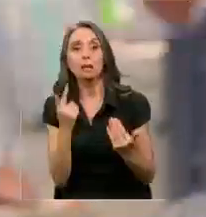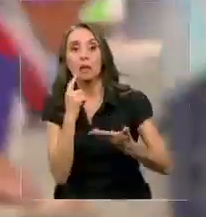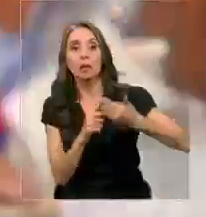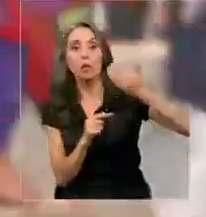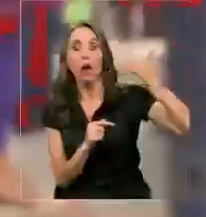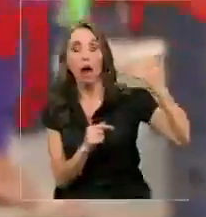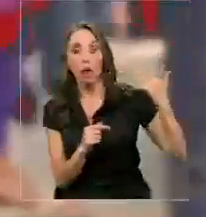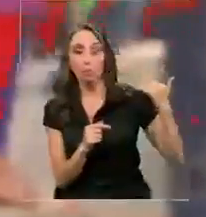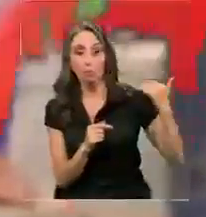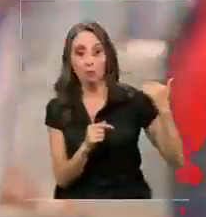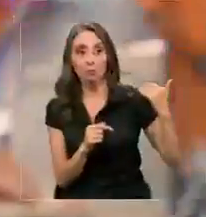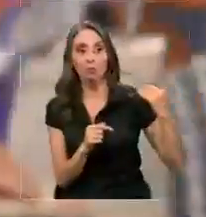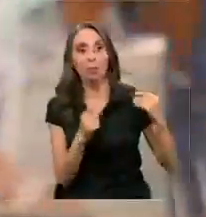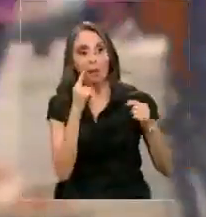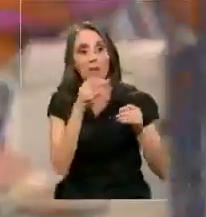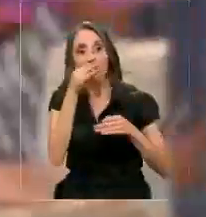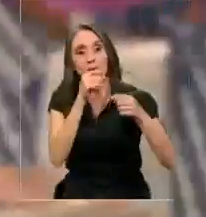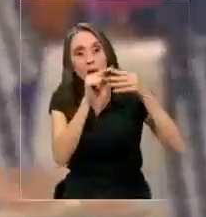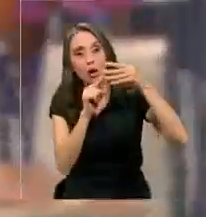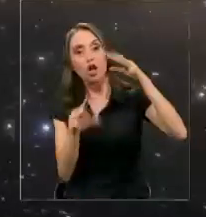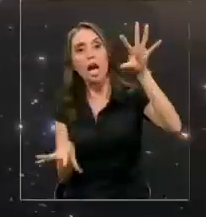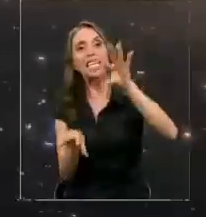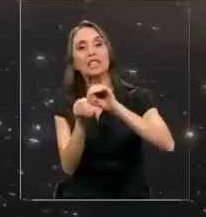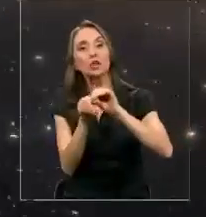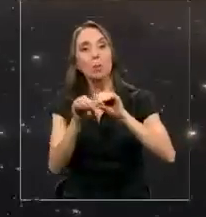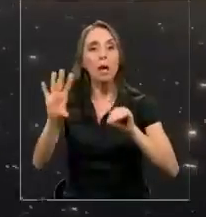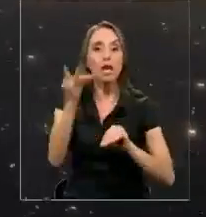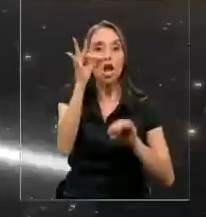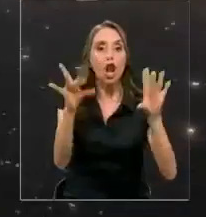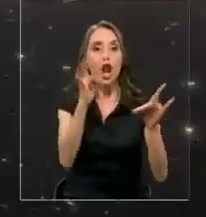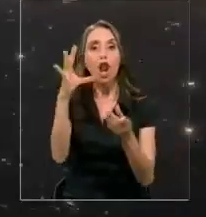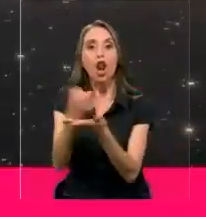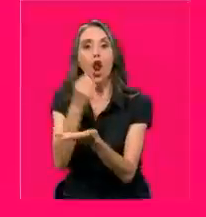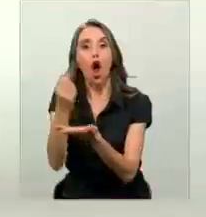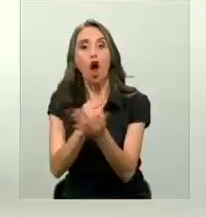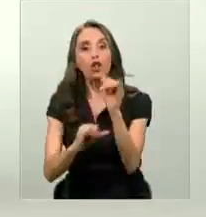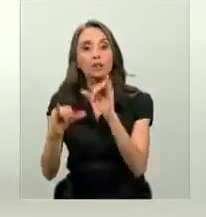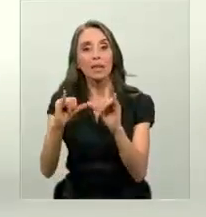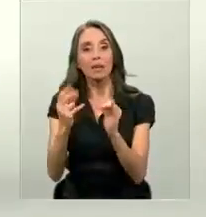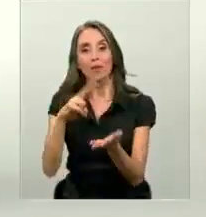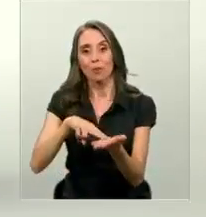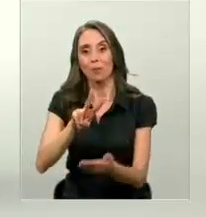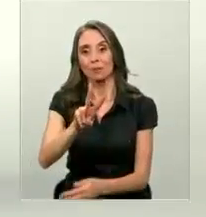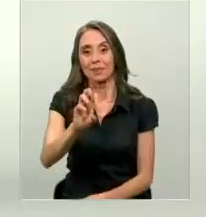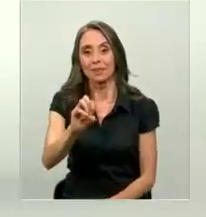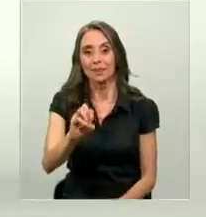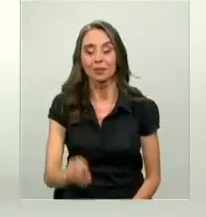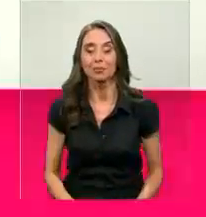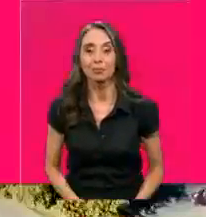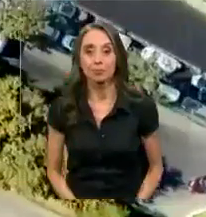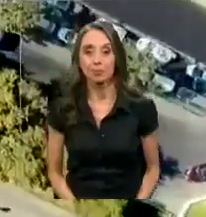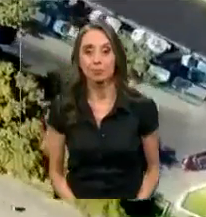nunca. Acá, un repaso de los principales hitos científicos de 2020.